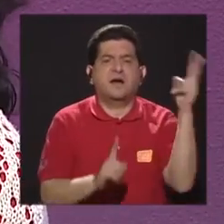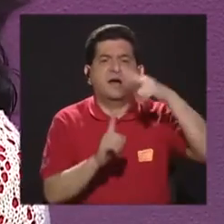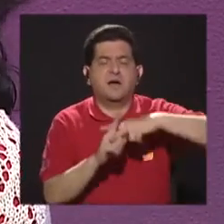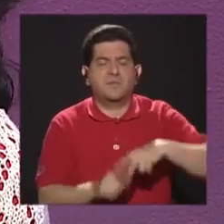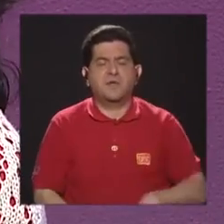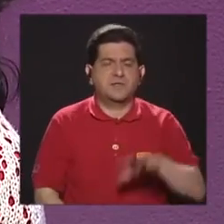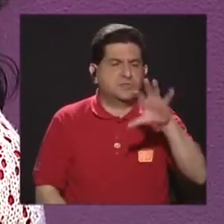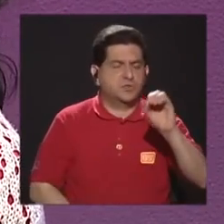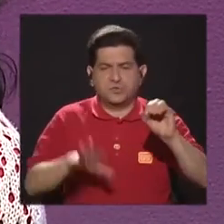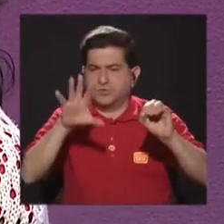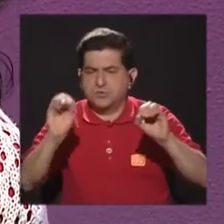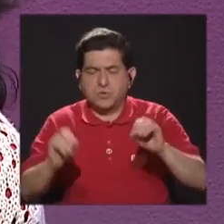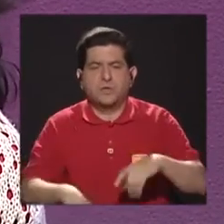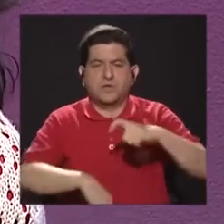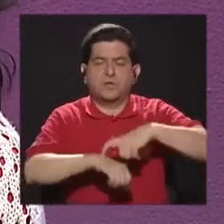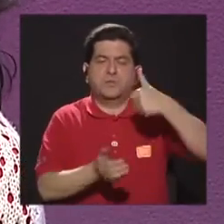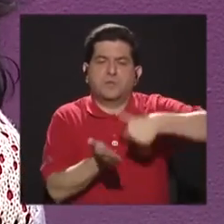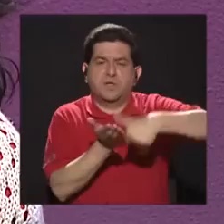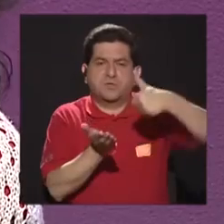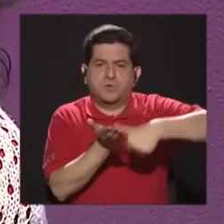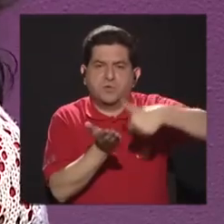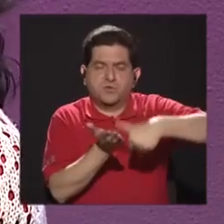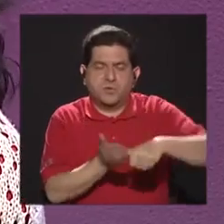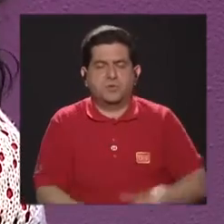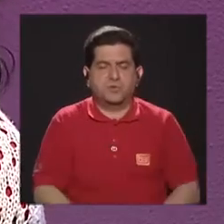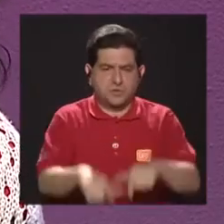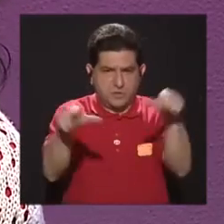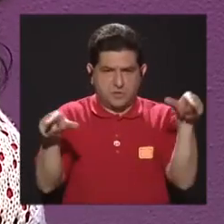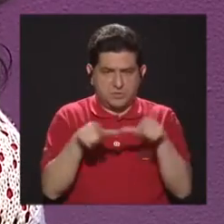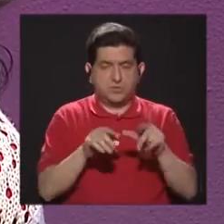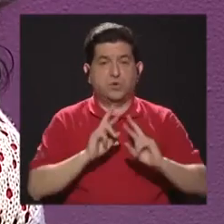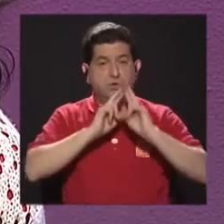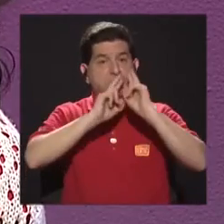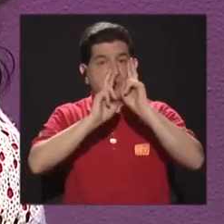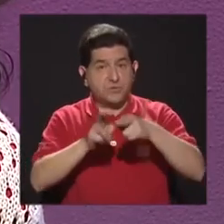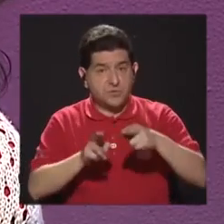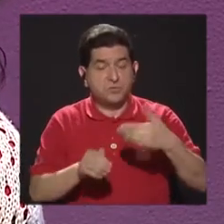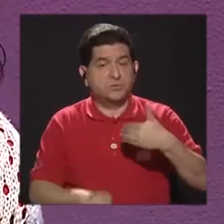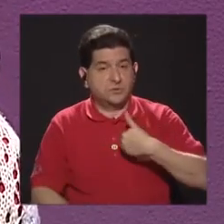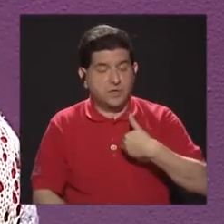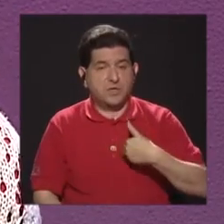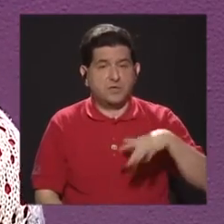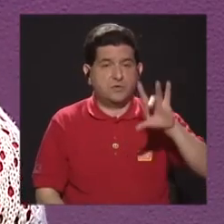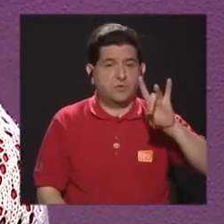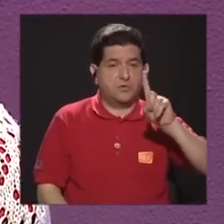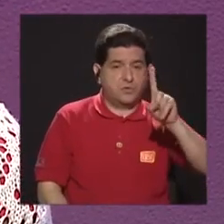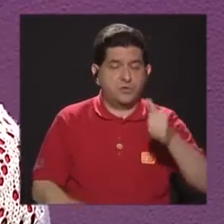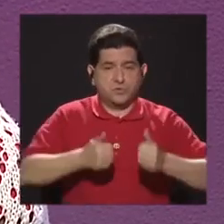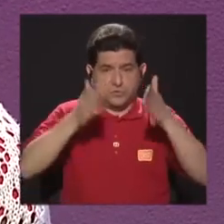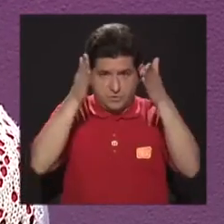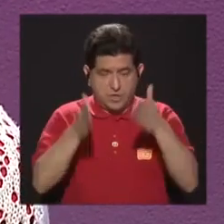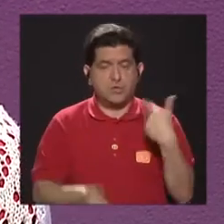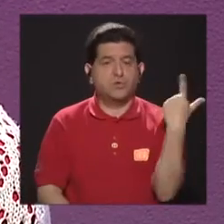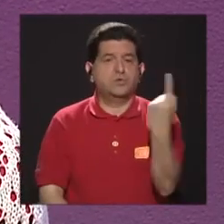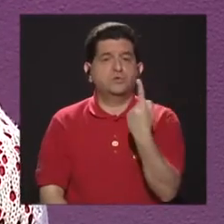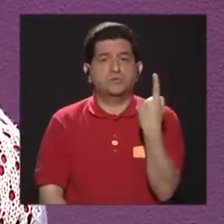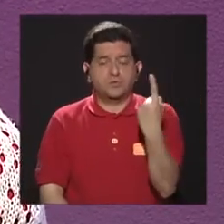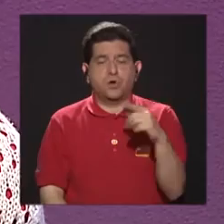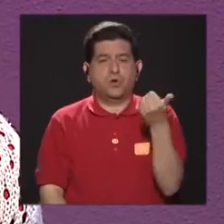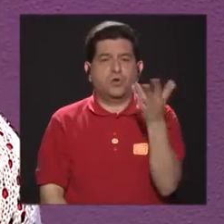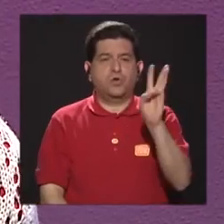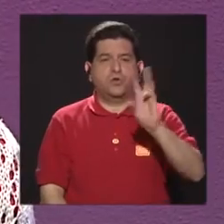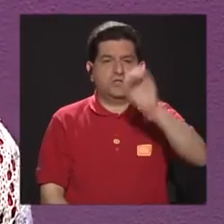la paridad en las elecciones locales. El resultado que tuvimos fue de que de 81 postulaciones únicamente